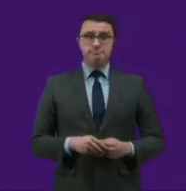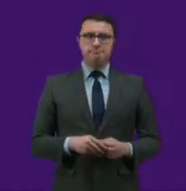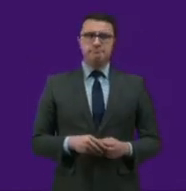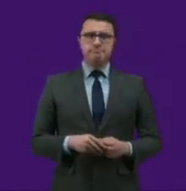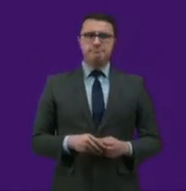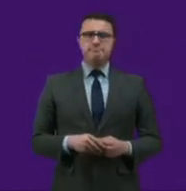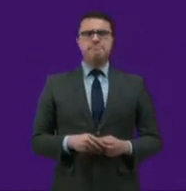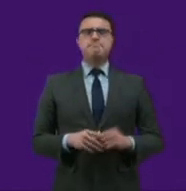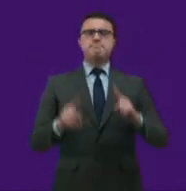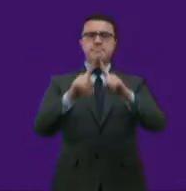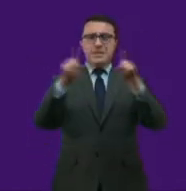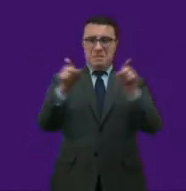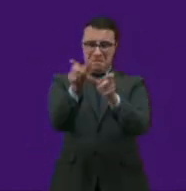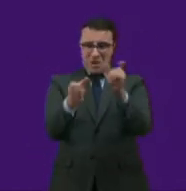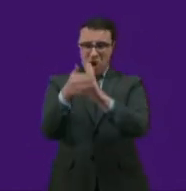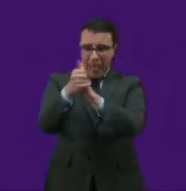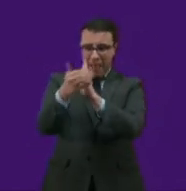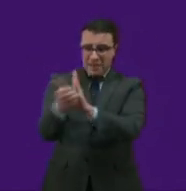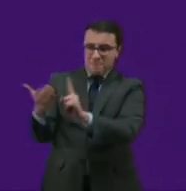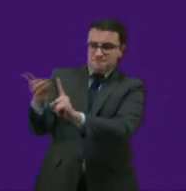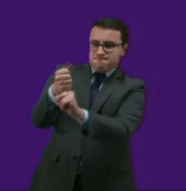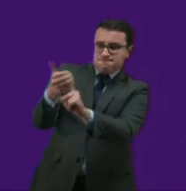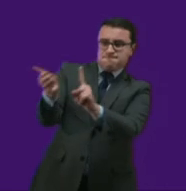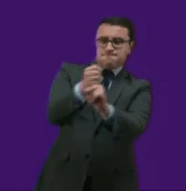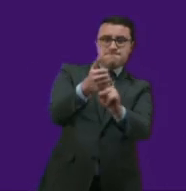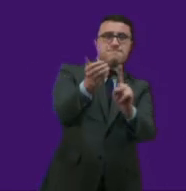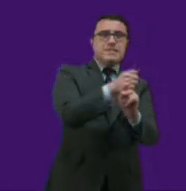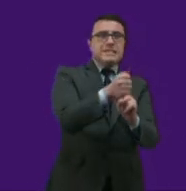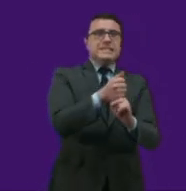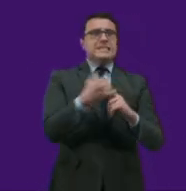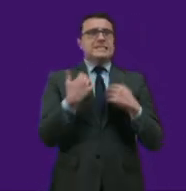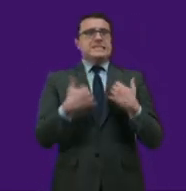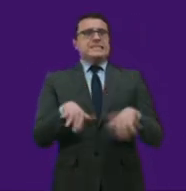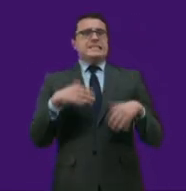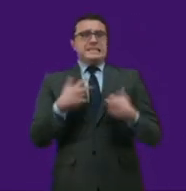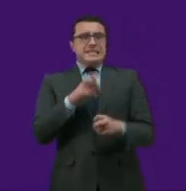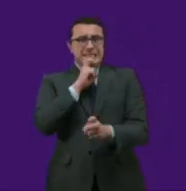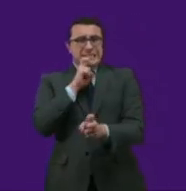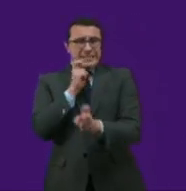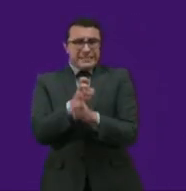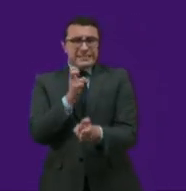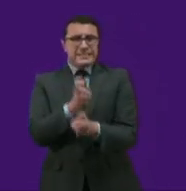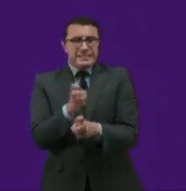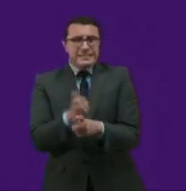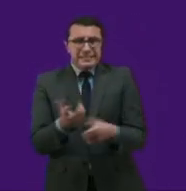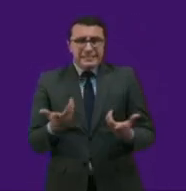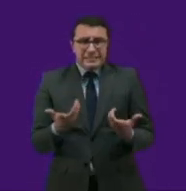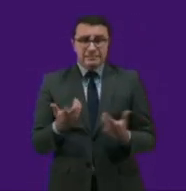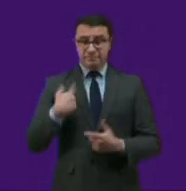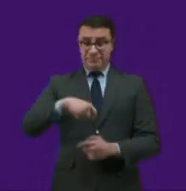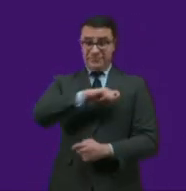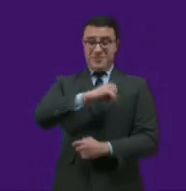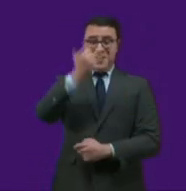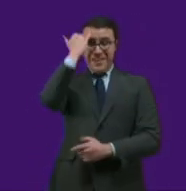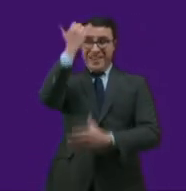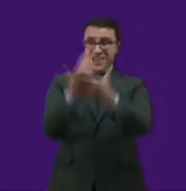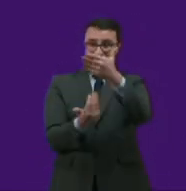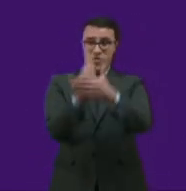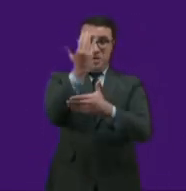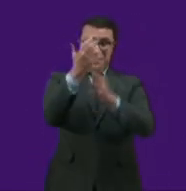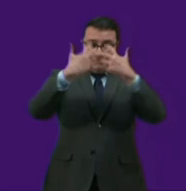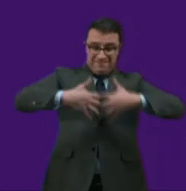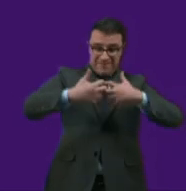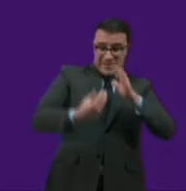retener ese talento, porque conseguirlo es súper difícil. Yo creo que nosotros como emprendimientos tenemos una